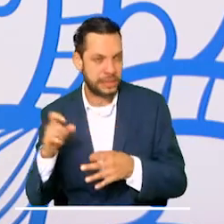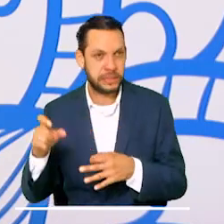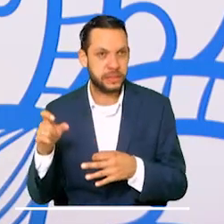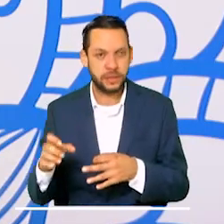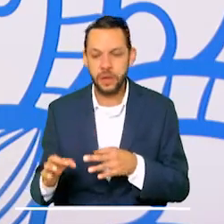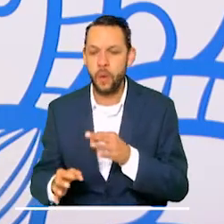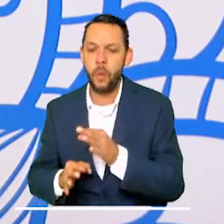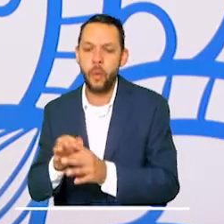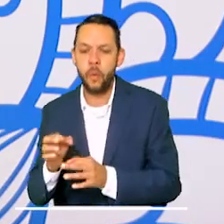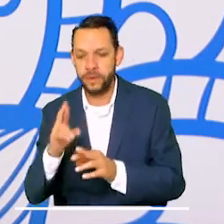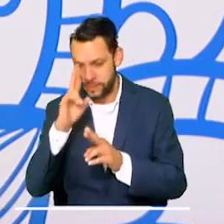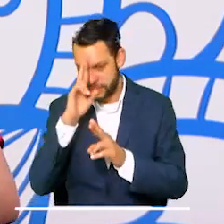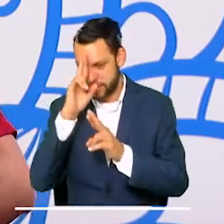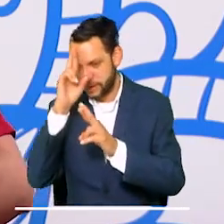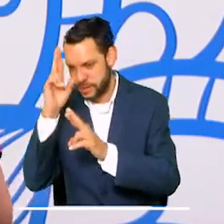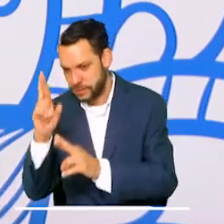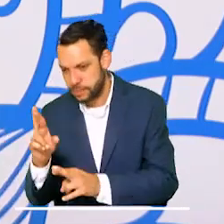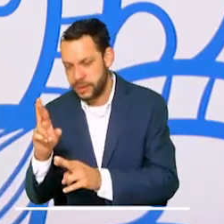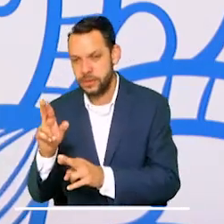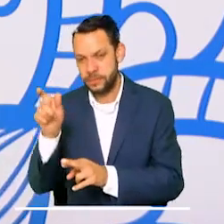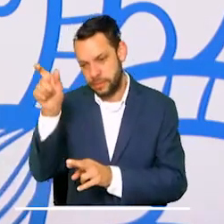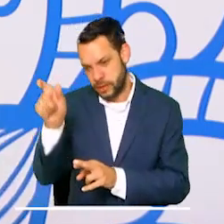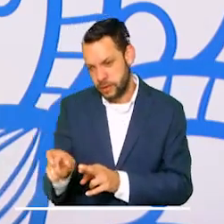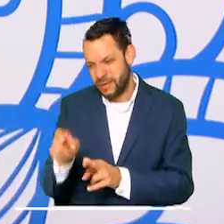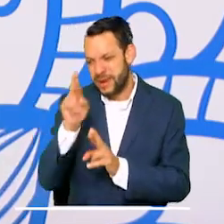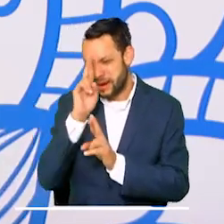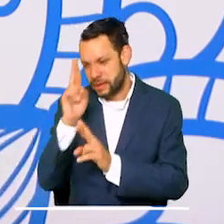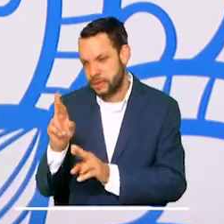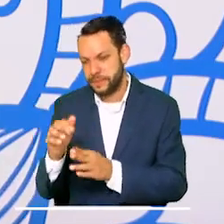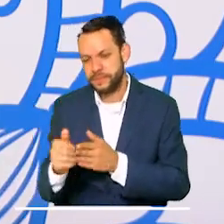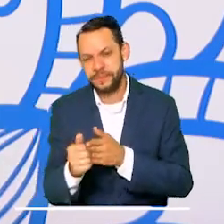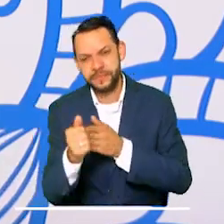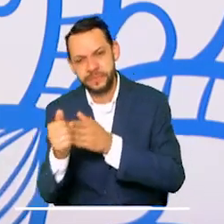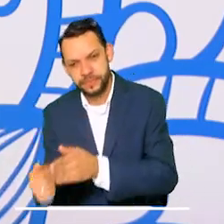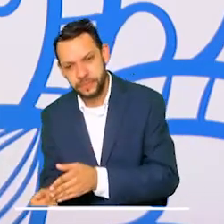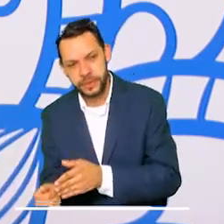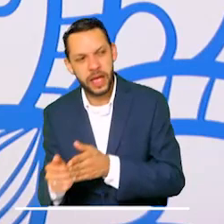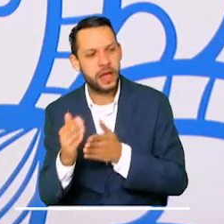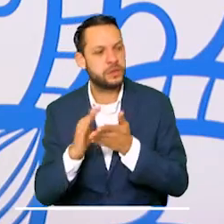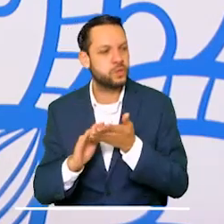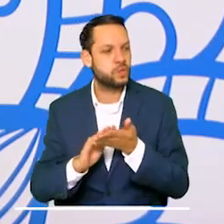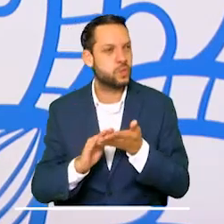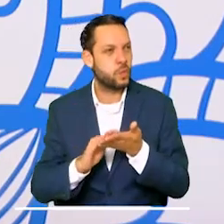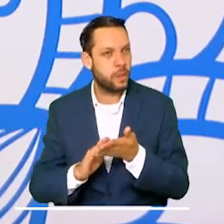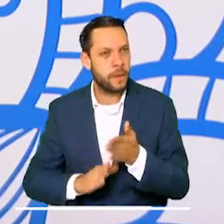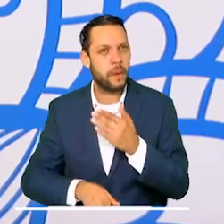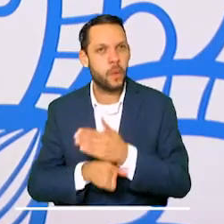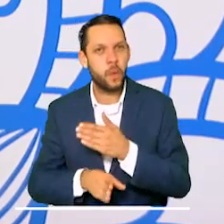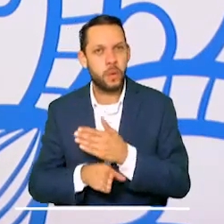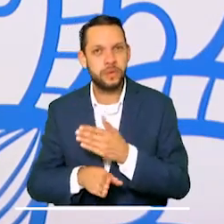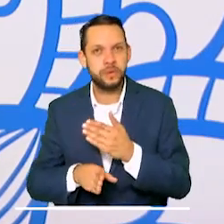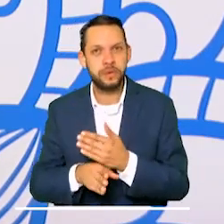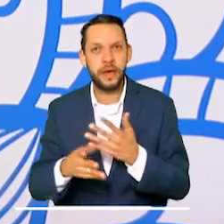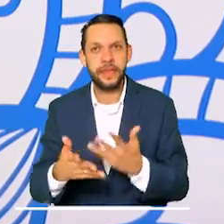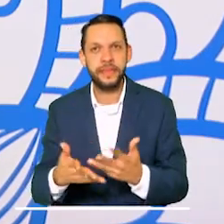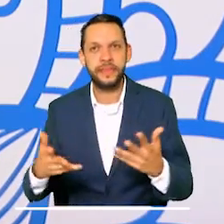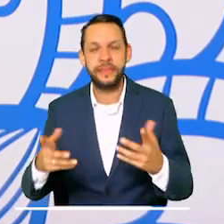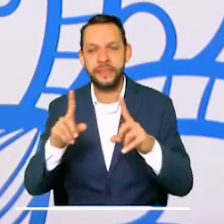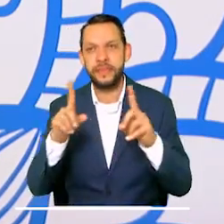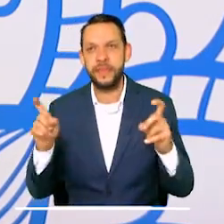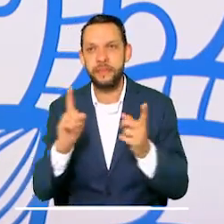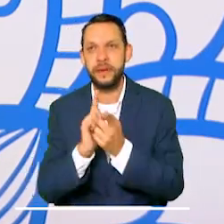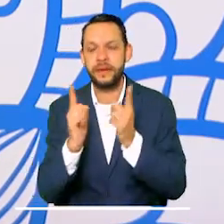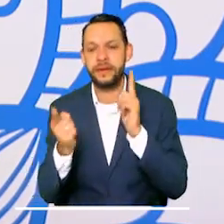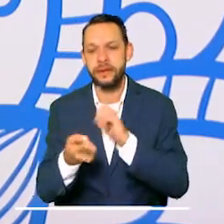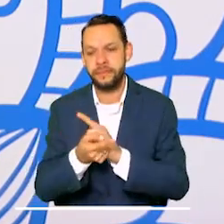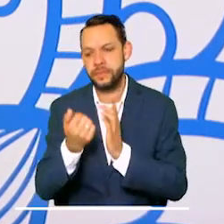como profesionales de la salud, estar viviendo ese proceso de cambio, que es un proceso de cambio muy difícil, es un proceso de cambio muy